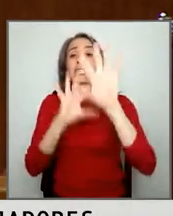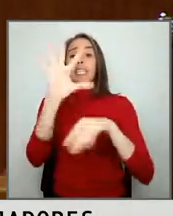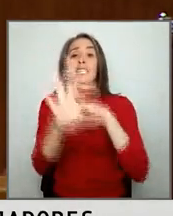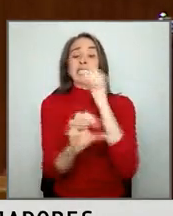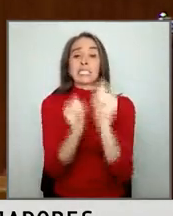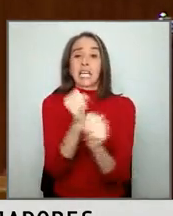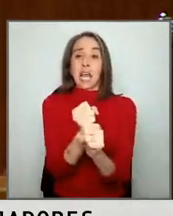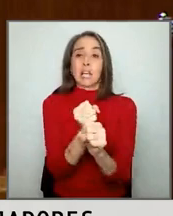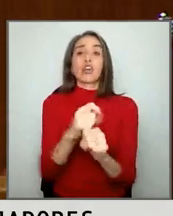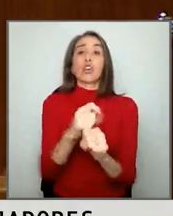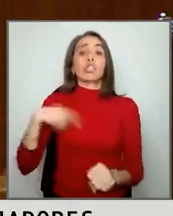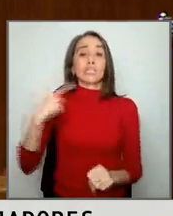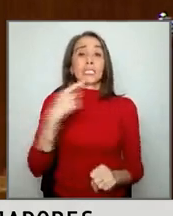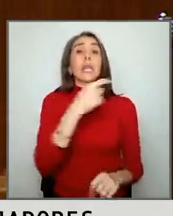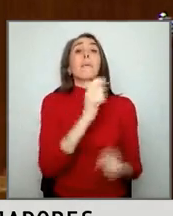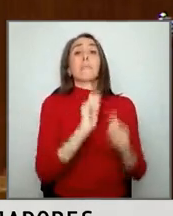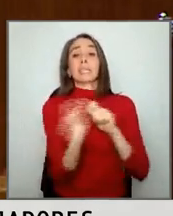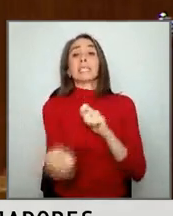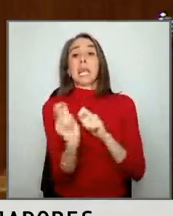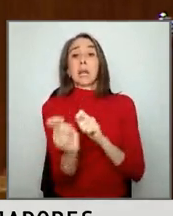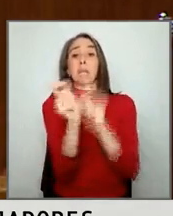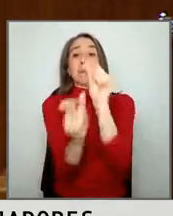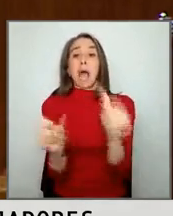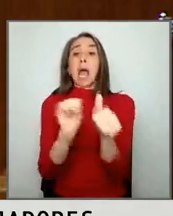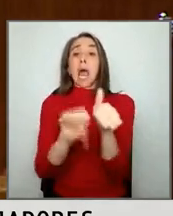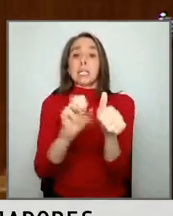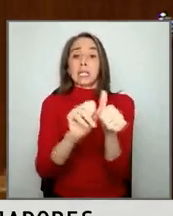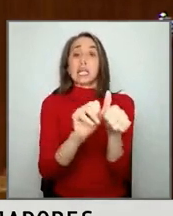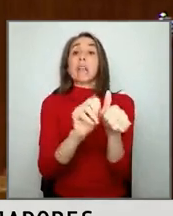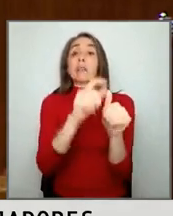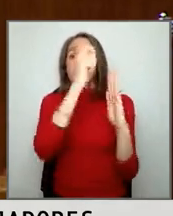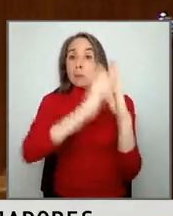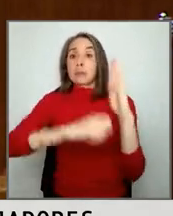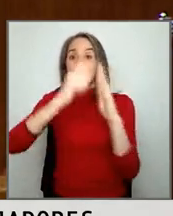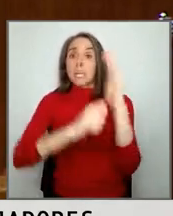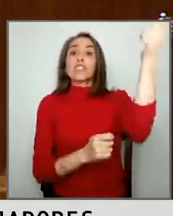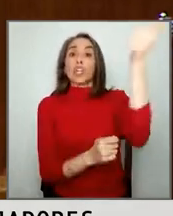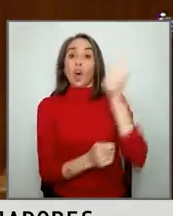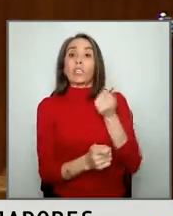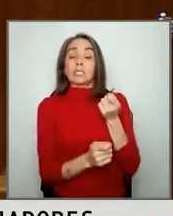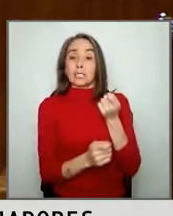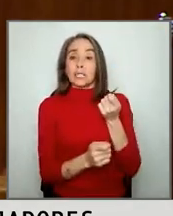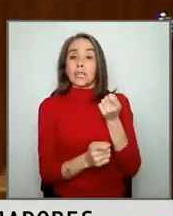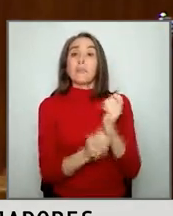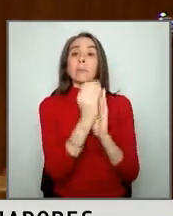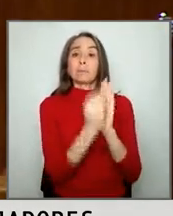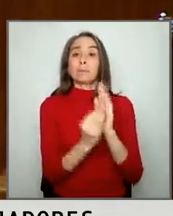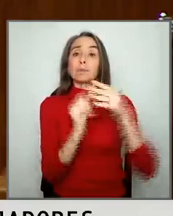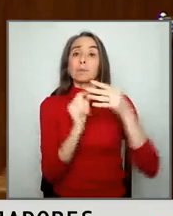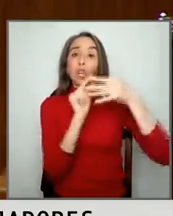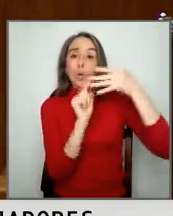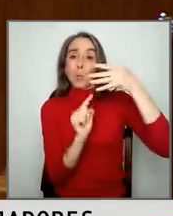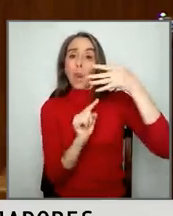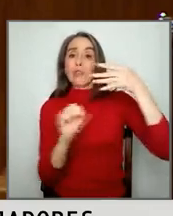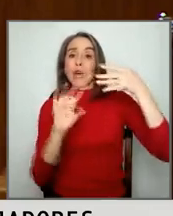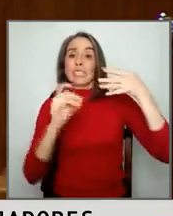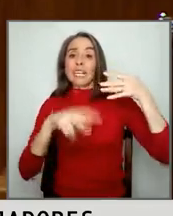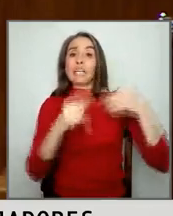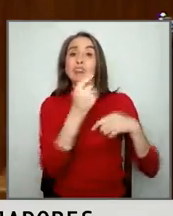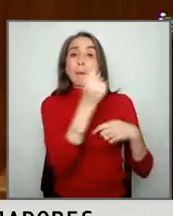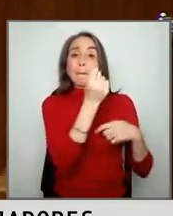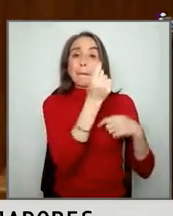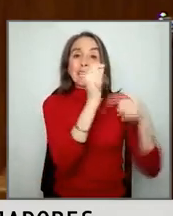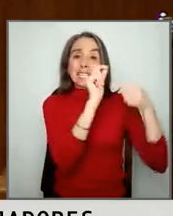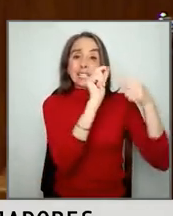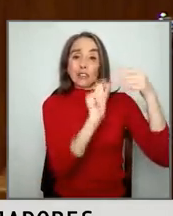regular por los asistentes en la educación lo anterior supone que los valores de las cuatro asignaciones señaladas te gustaría incrementar el